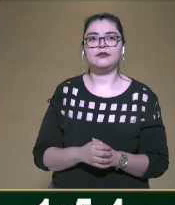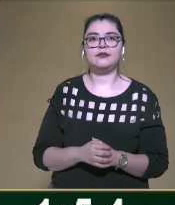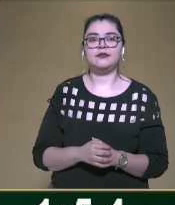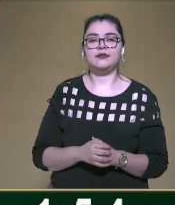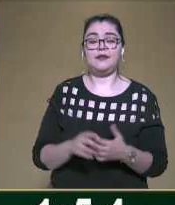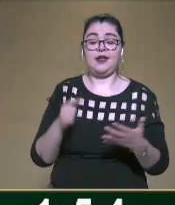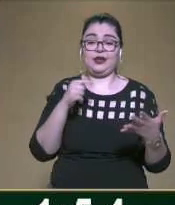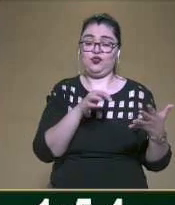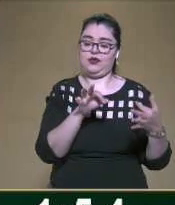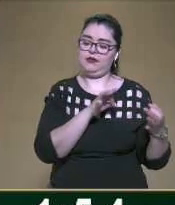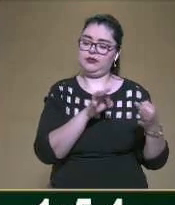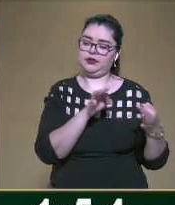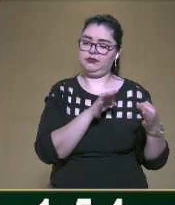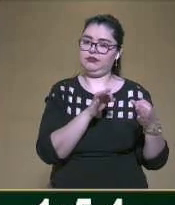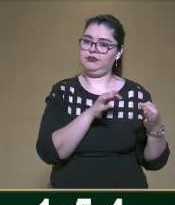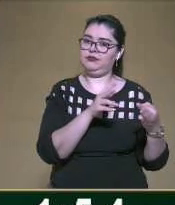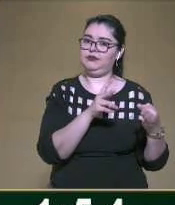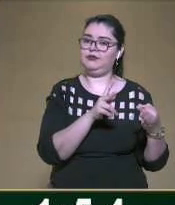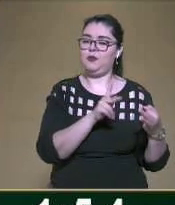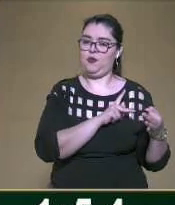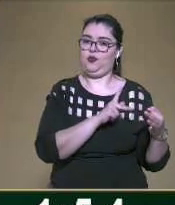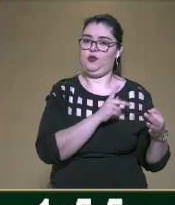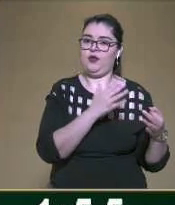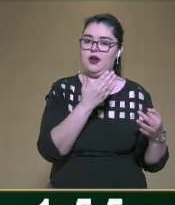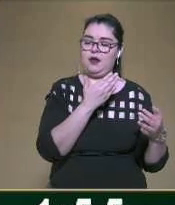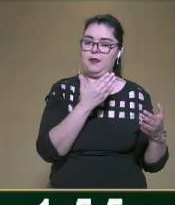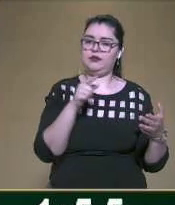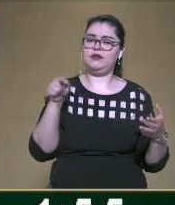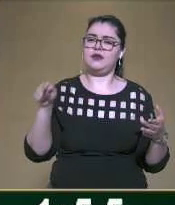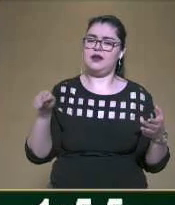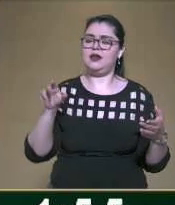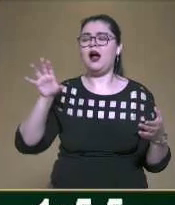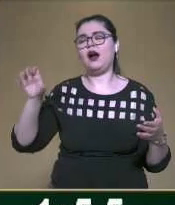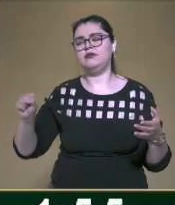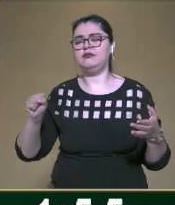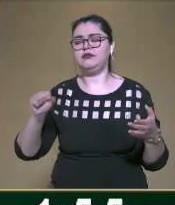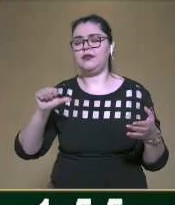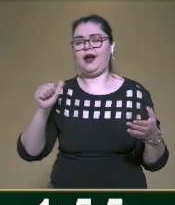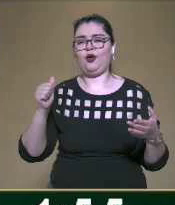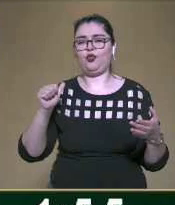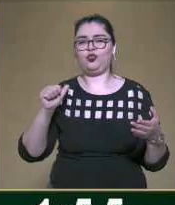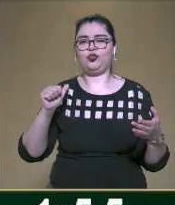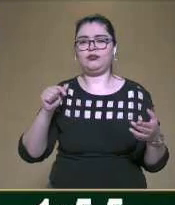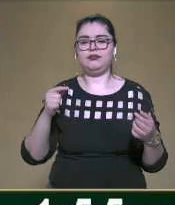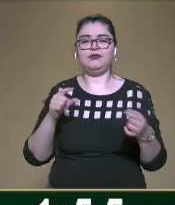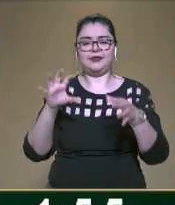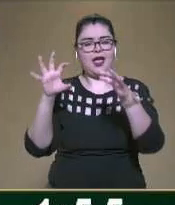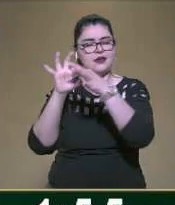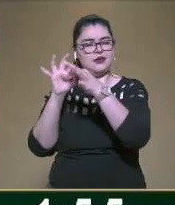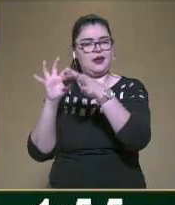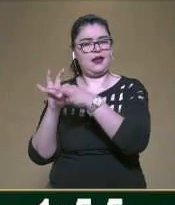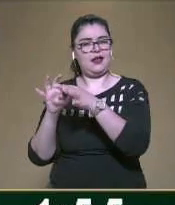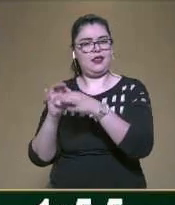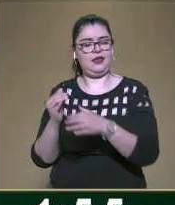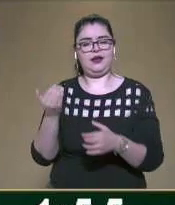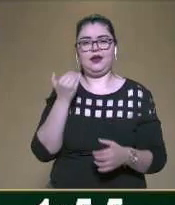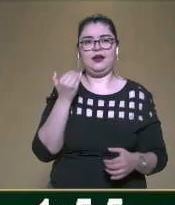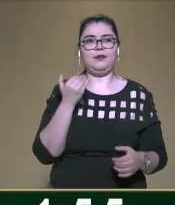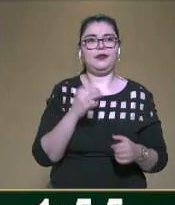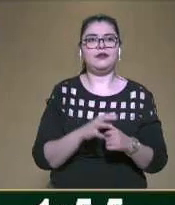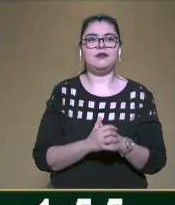producen lo que se consumen. Otro ejemplo, los autótrofos realizan funciones anabólicas y los